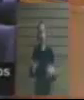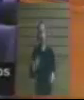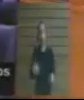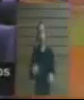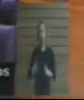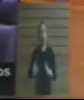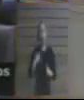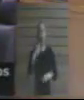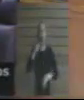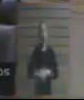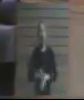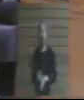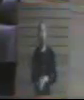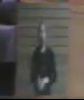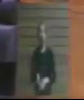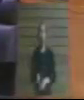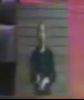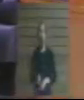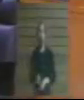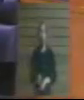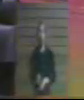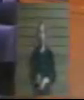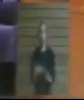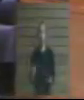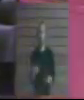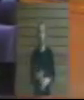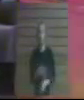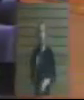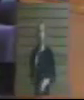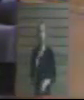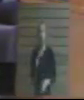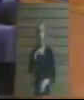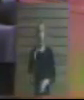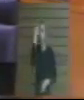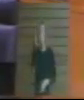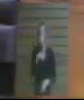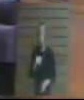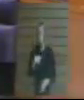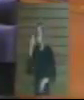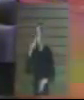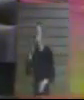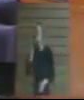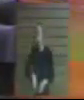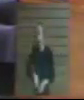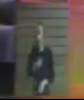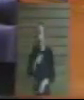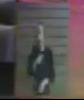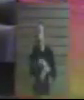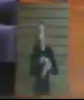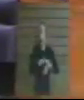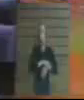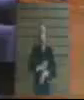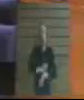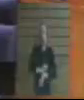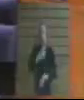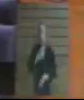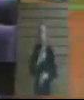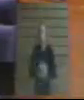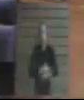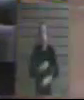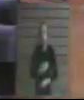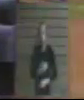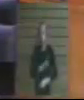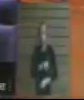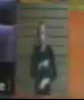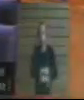cumplir. Que luego no se van a poder cumplir. Porque ustedes saben, también como yo, que lo primero que tiene que hacer el gobierno, que es lo que hará, además, yo no tengo